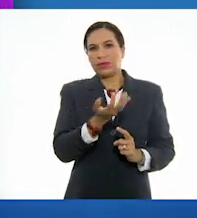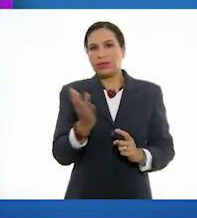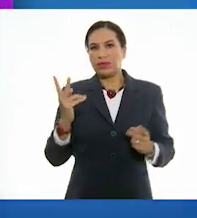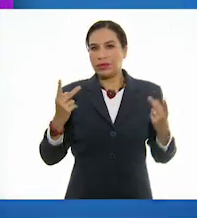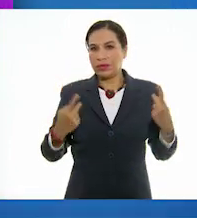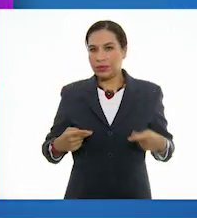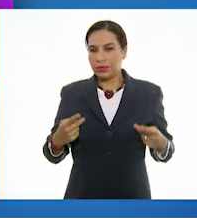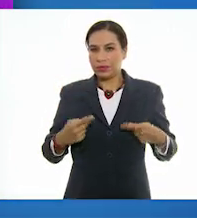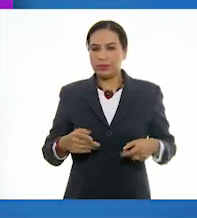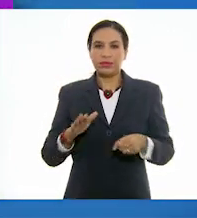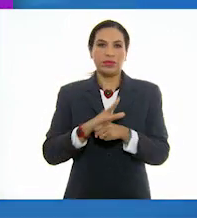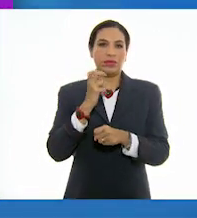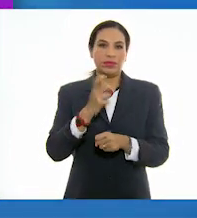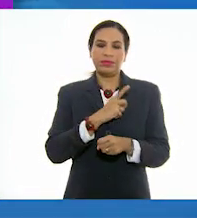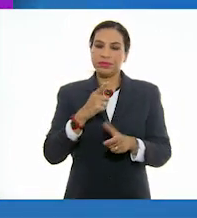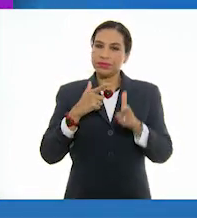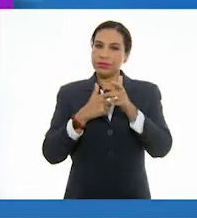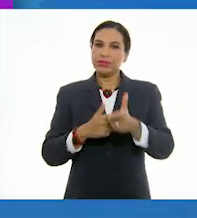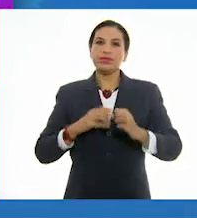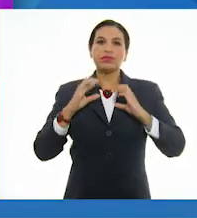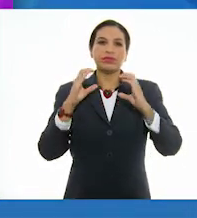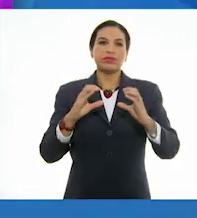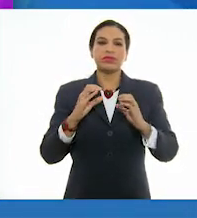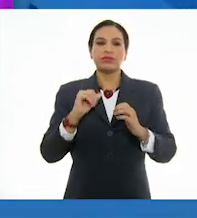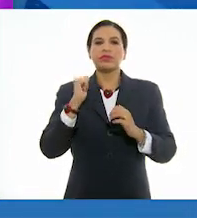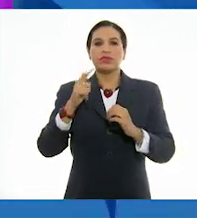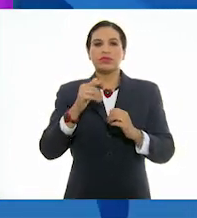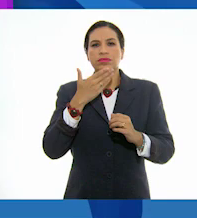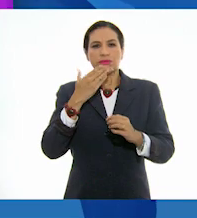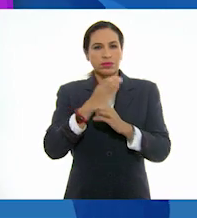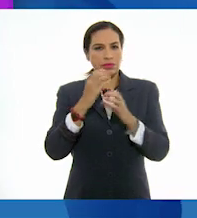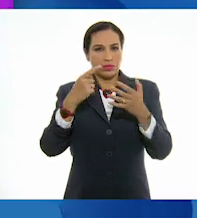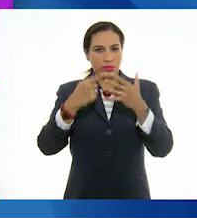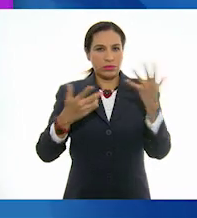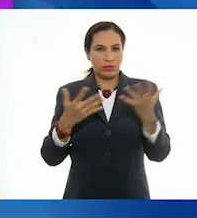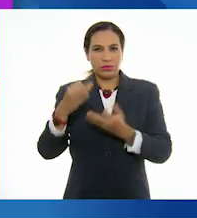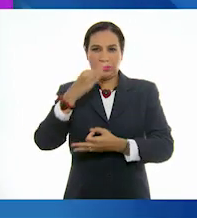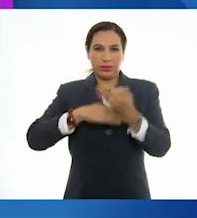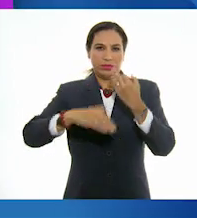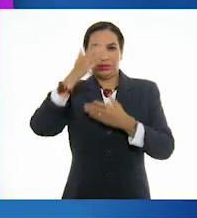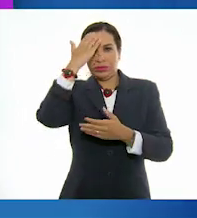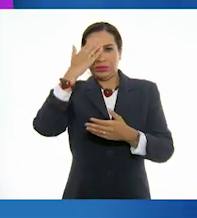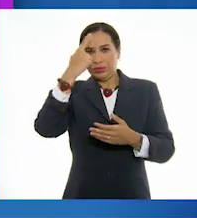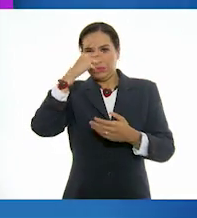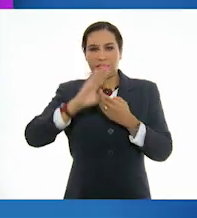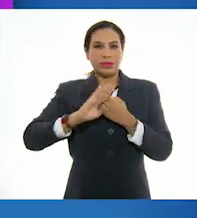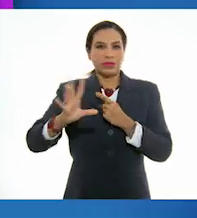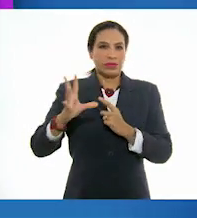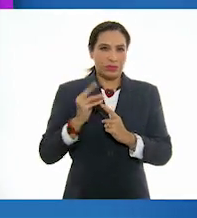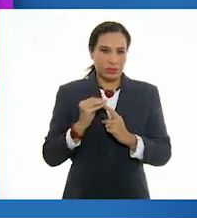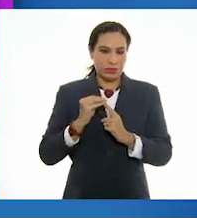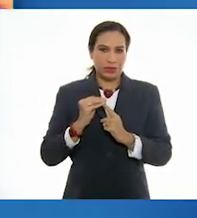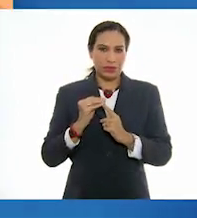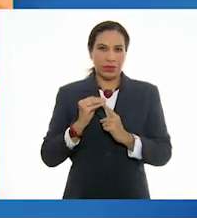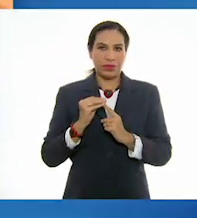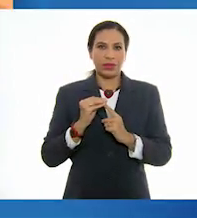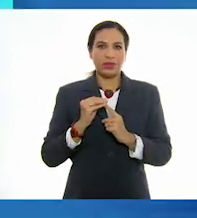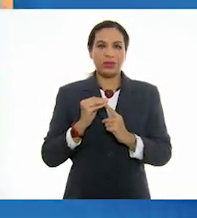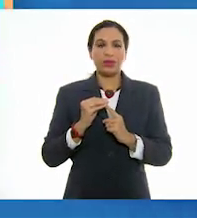las personas. Por eso hay que continuar cuidándonos siguiendo las buenas prácticas que ya todos conocemos para evitar contagiarnos.